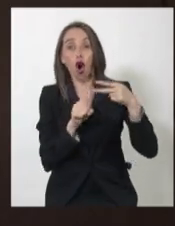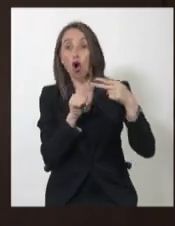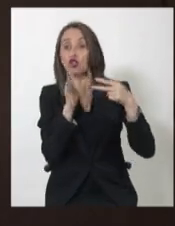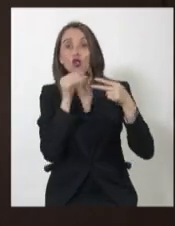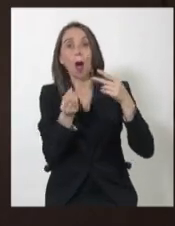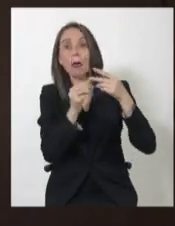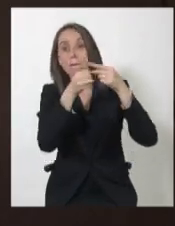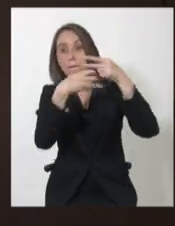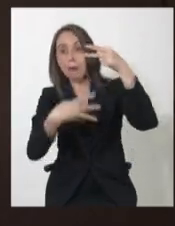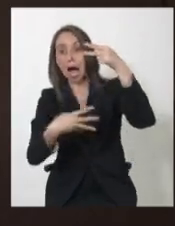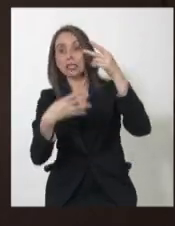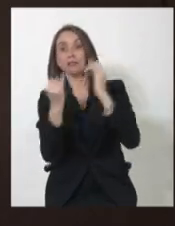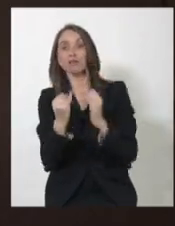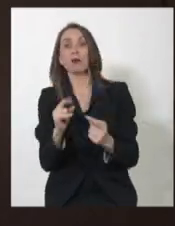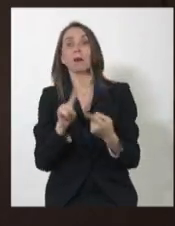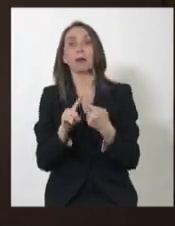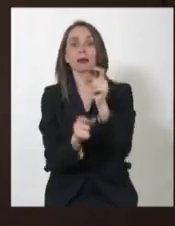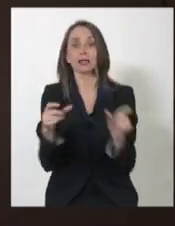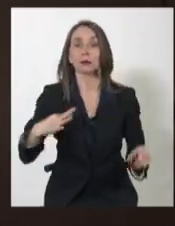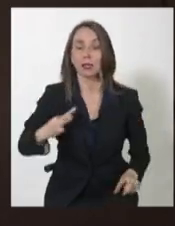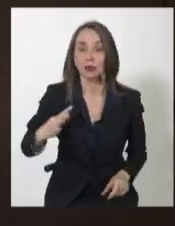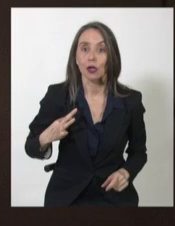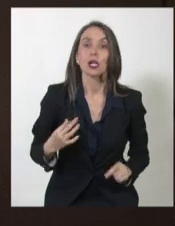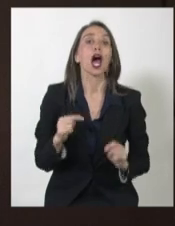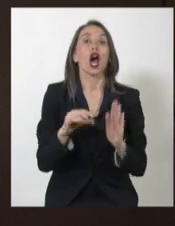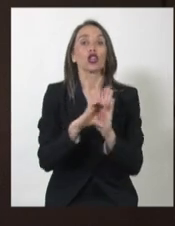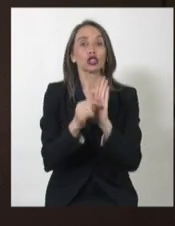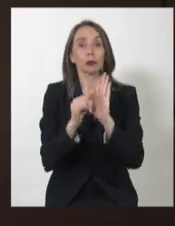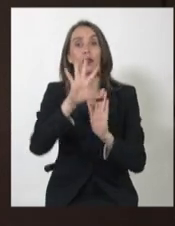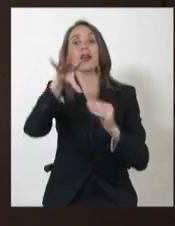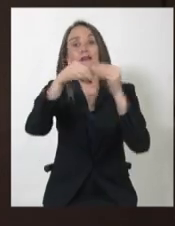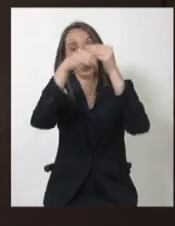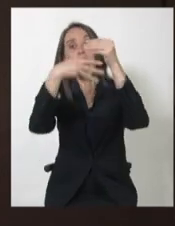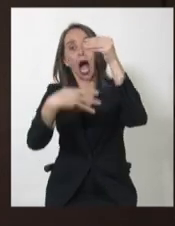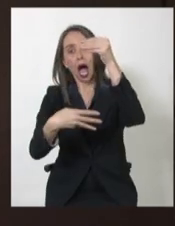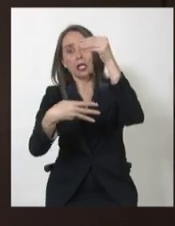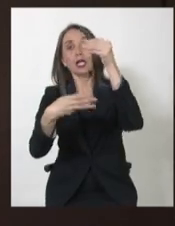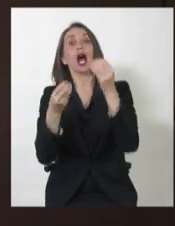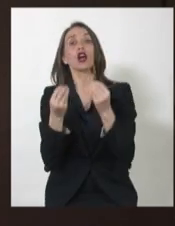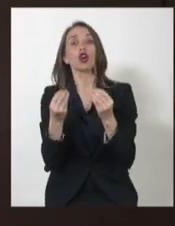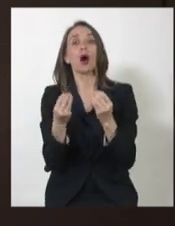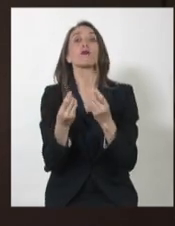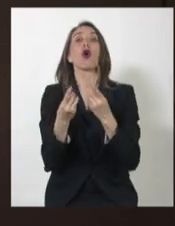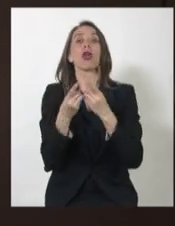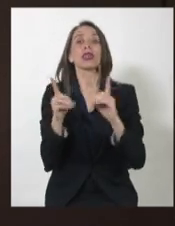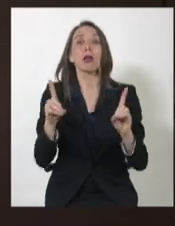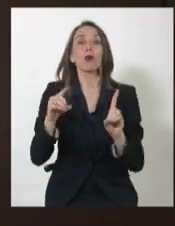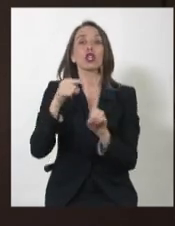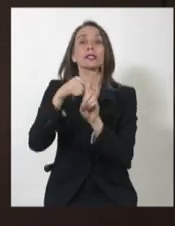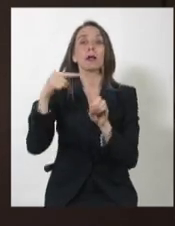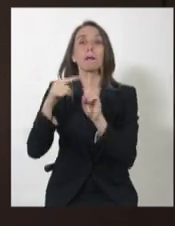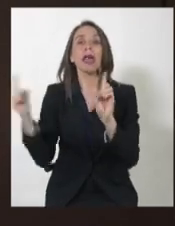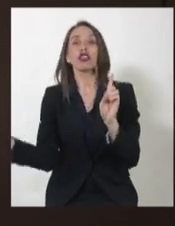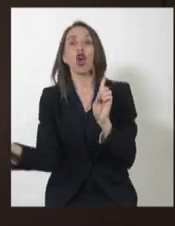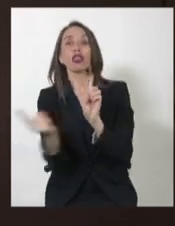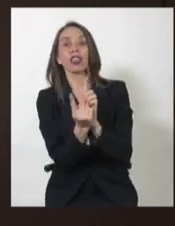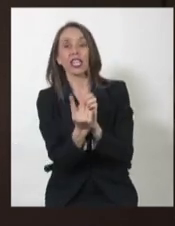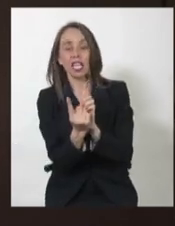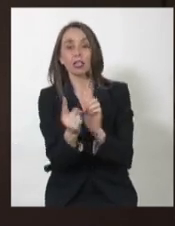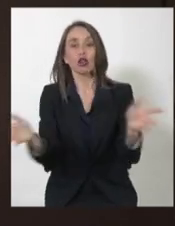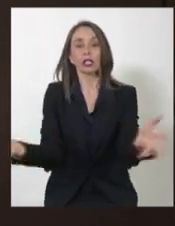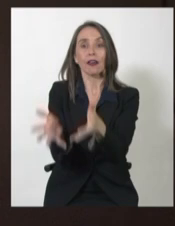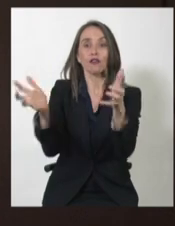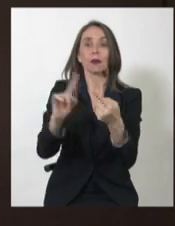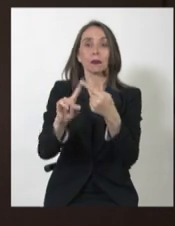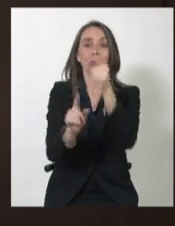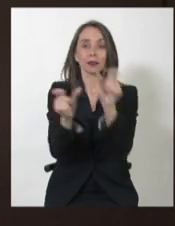creo que una de las cosas que va a tener que esta Constitución agregar son diversos mecanismos de democracia semidirecta para fomentar la